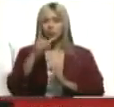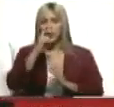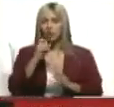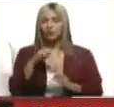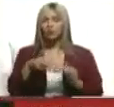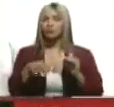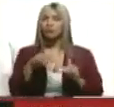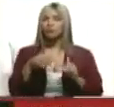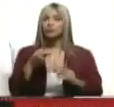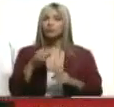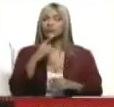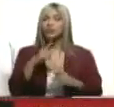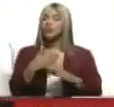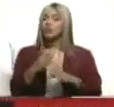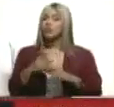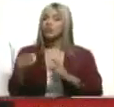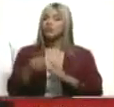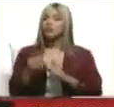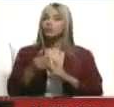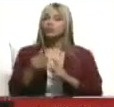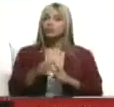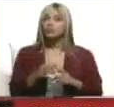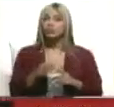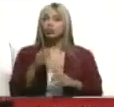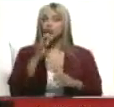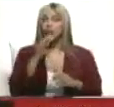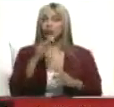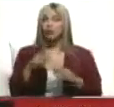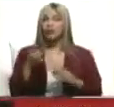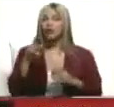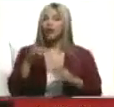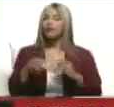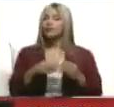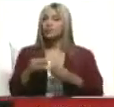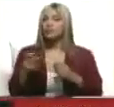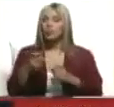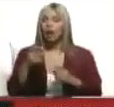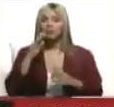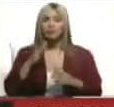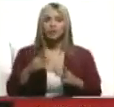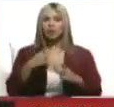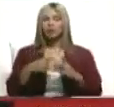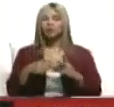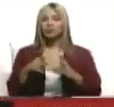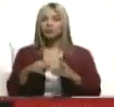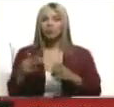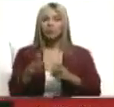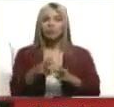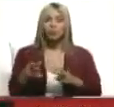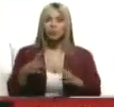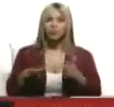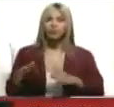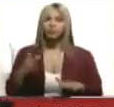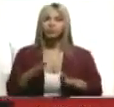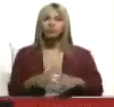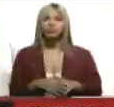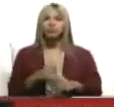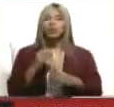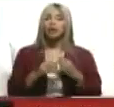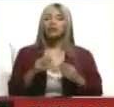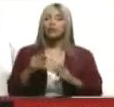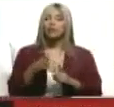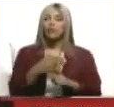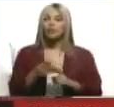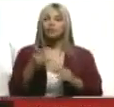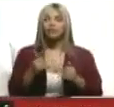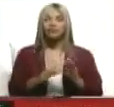electoral, aún con las amenazas que el presidente anunció de todavía seguir conspirando, buscando militares, buscando mercenarios para matarlo, para generar violencia,